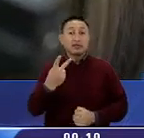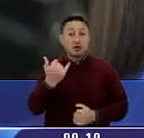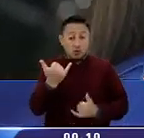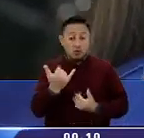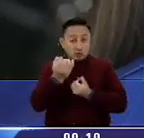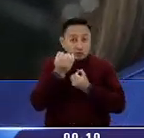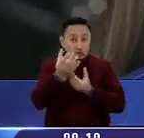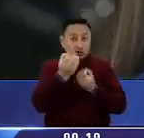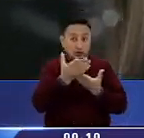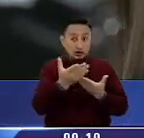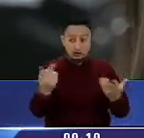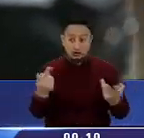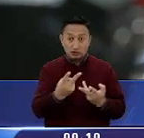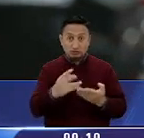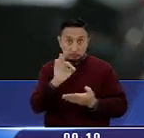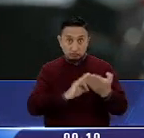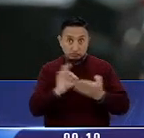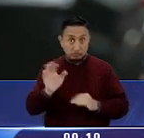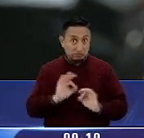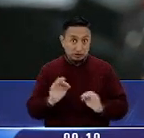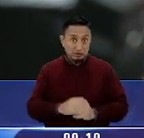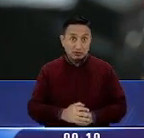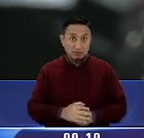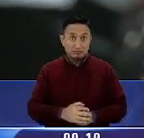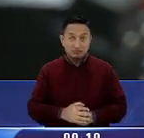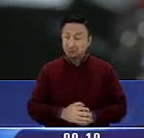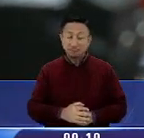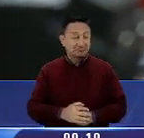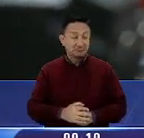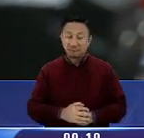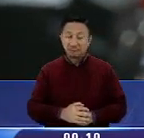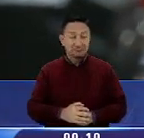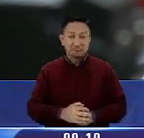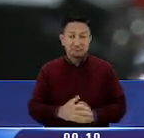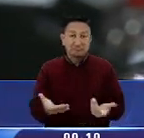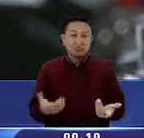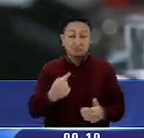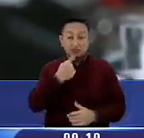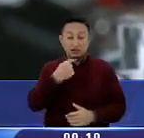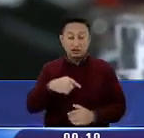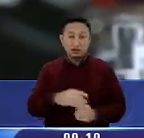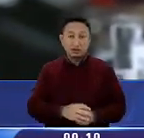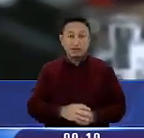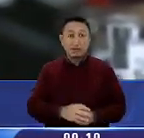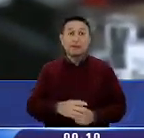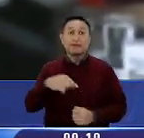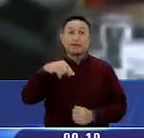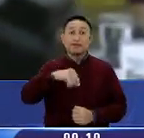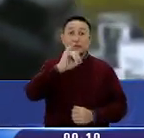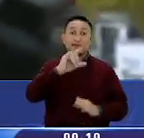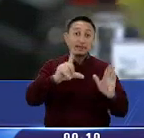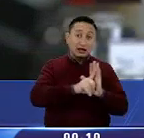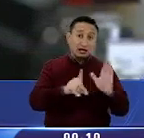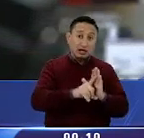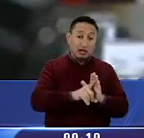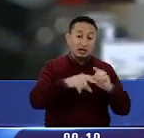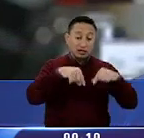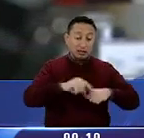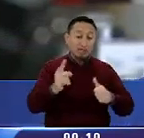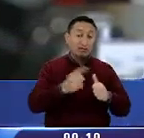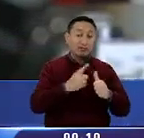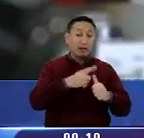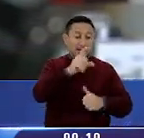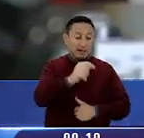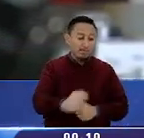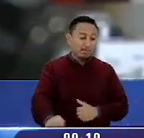punto tendrían validez para usted? Ninguno de los dos informes tendrían validez porque, como dije, se hizo de manera ilegal y arbitraria la primera